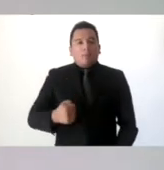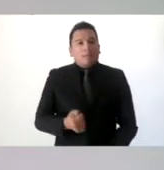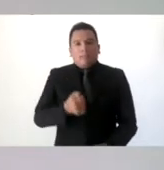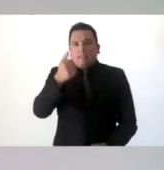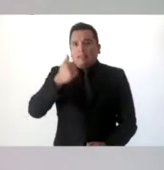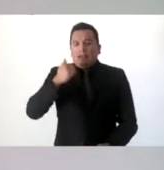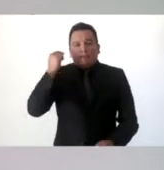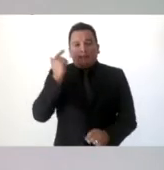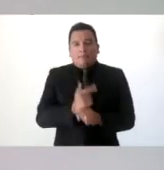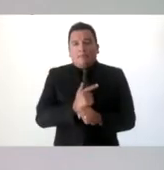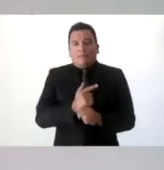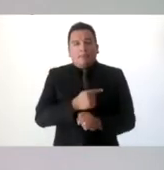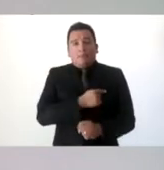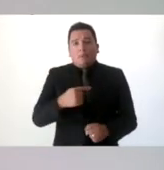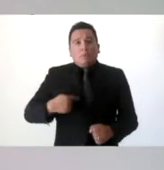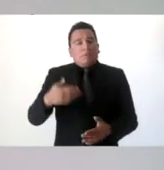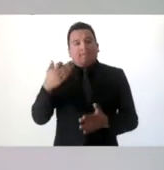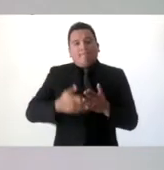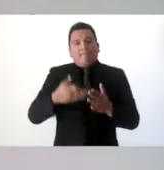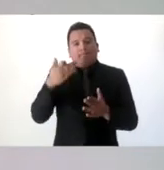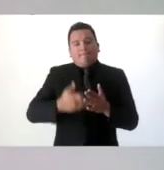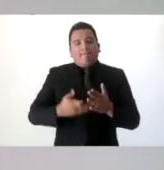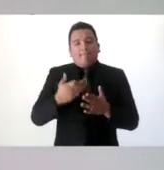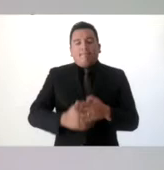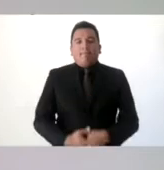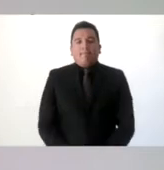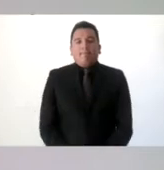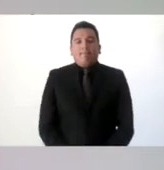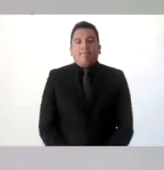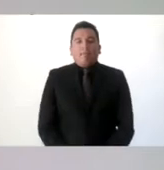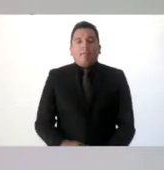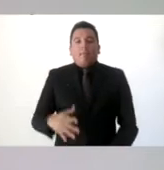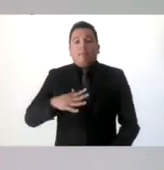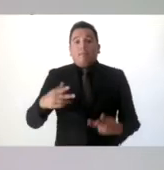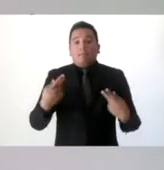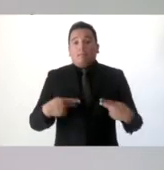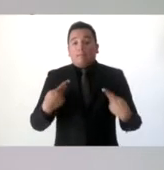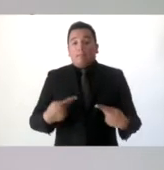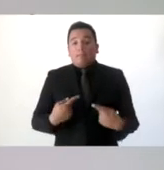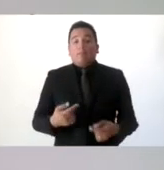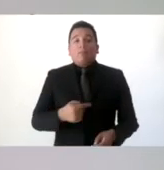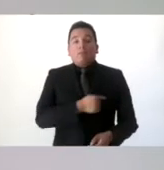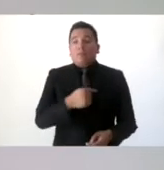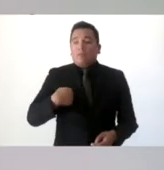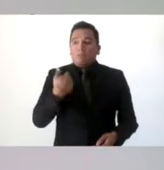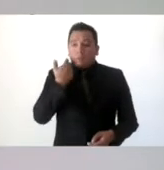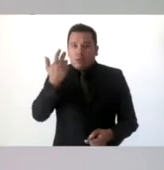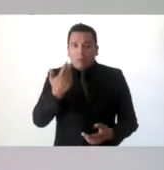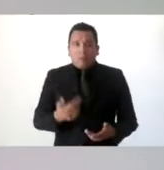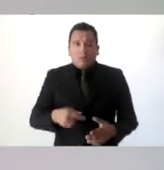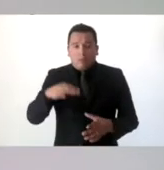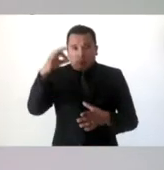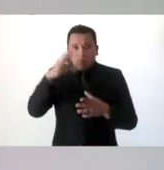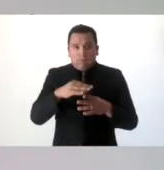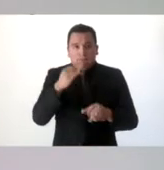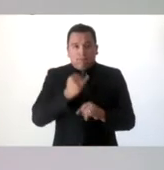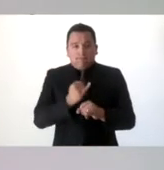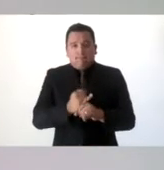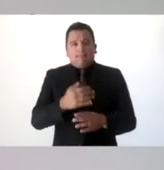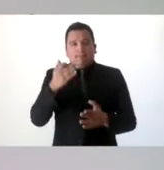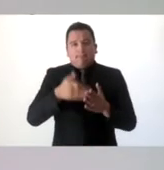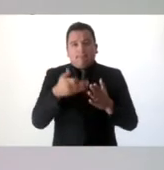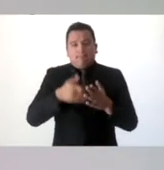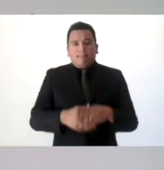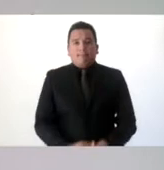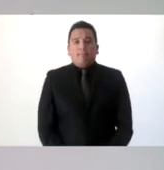detectamos ahí es que no estábamos preparados, digamos, como actores políticos, como sociedad, para ya admitir en